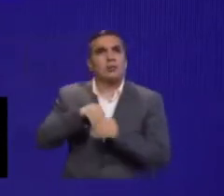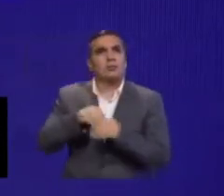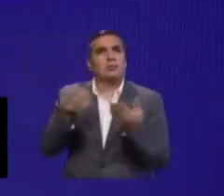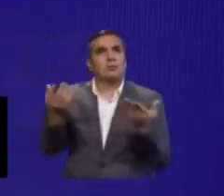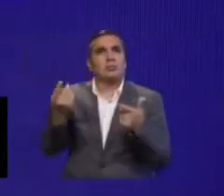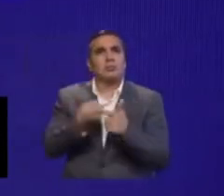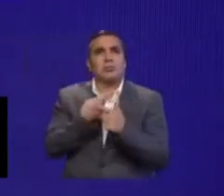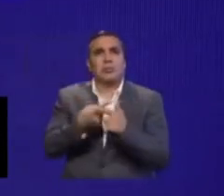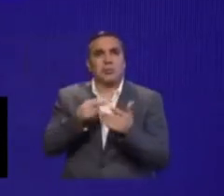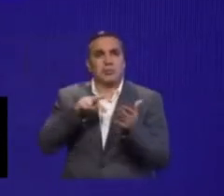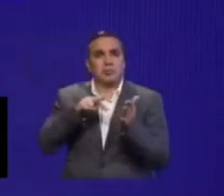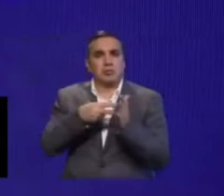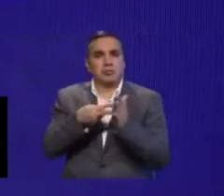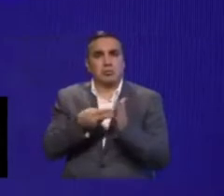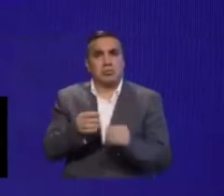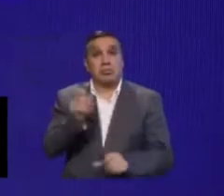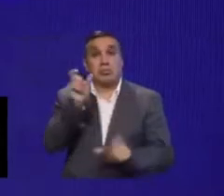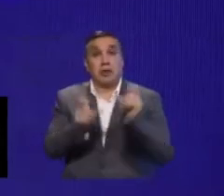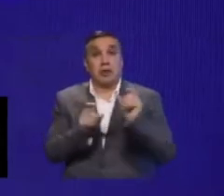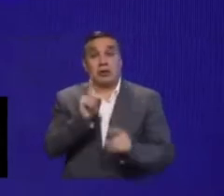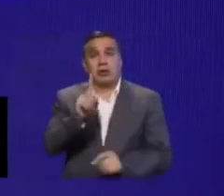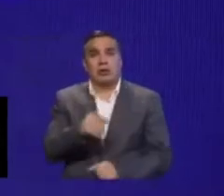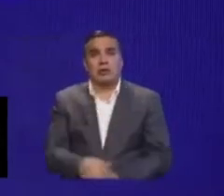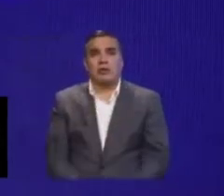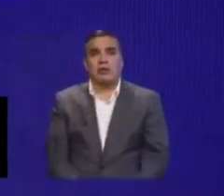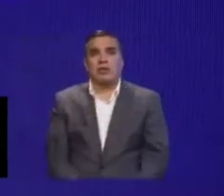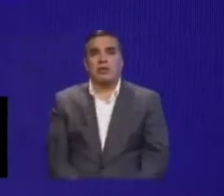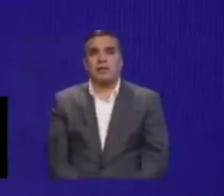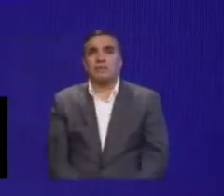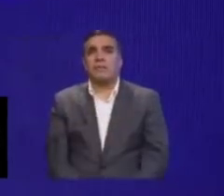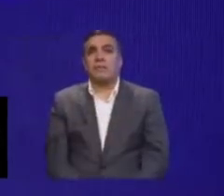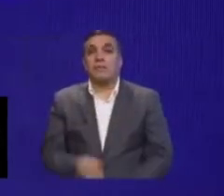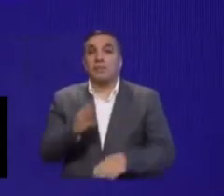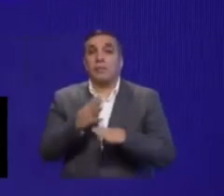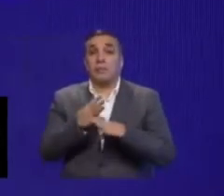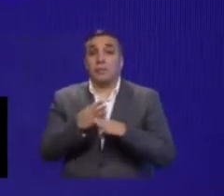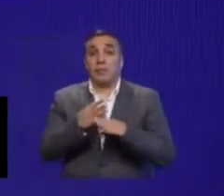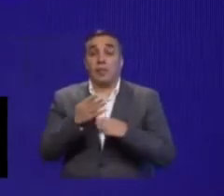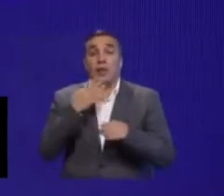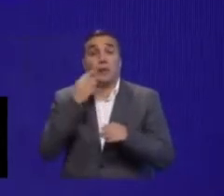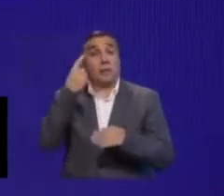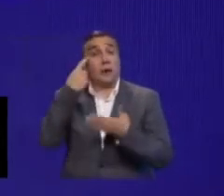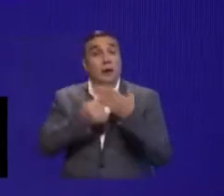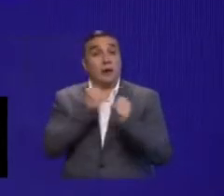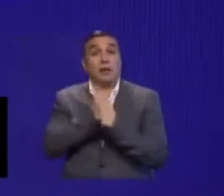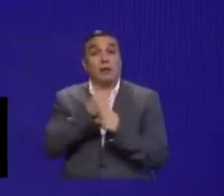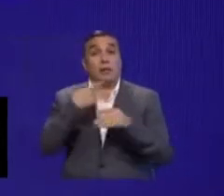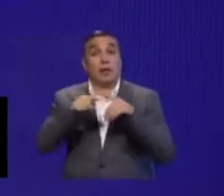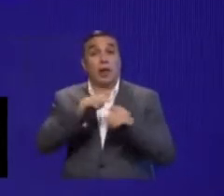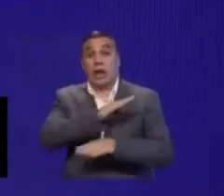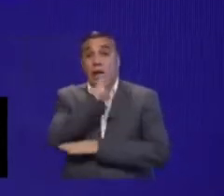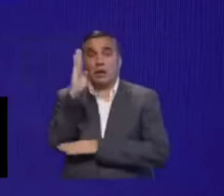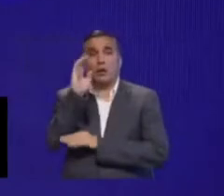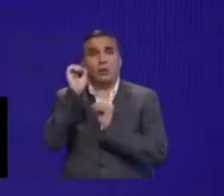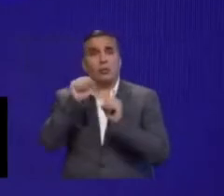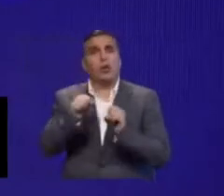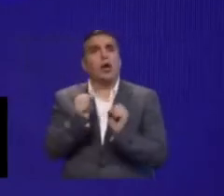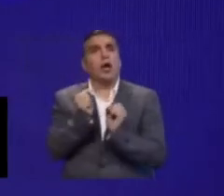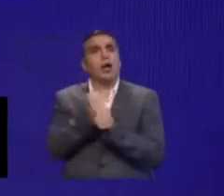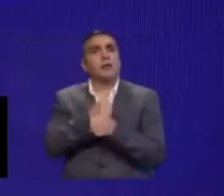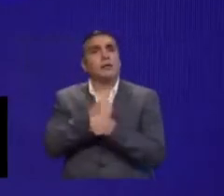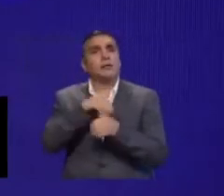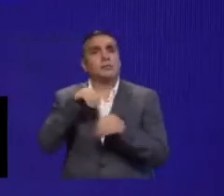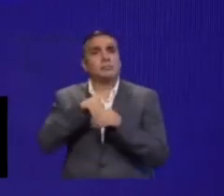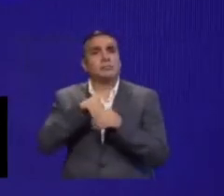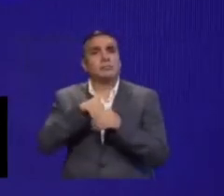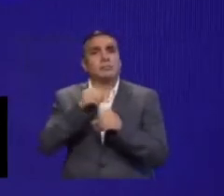que nos alinearíamos con aquellas personas que, hablando de manera práctica, pero también ética, pueden llevar adelante el